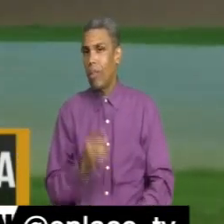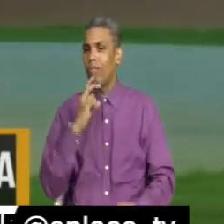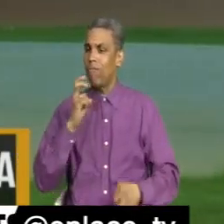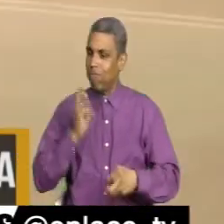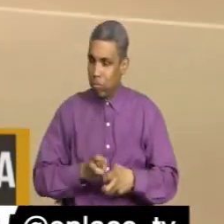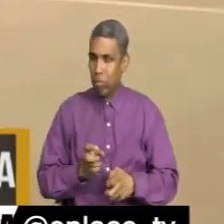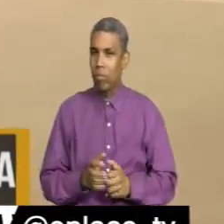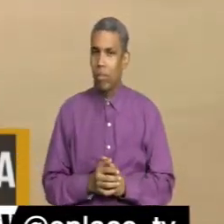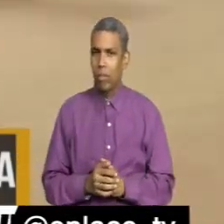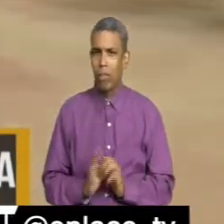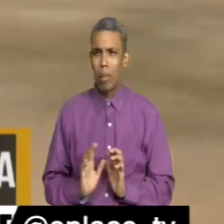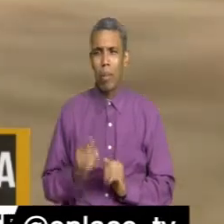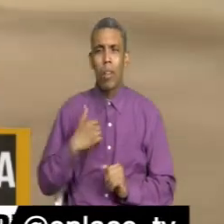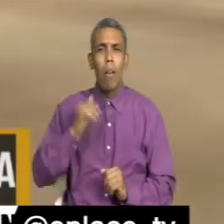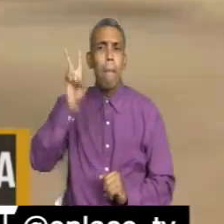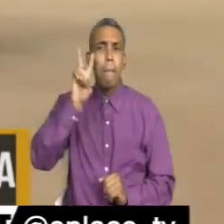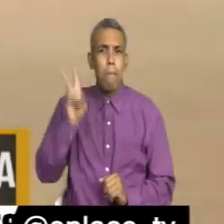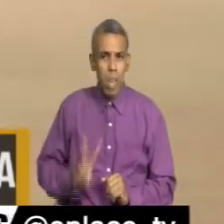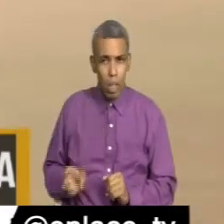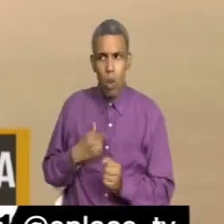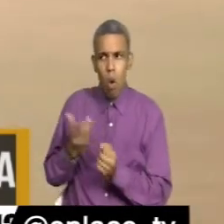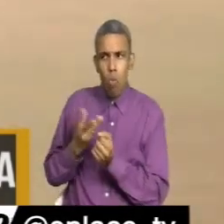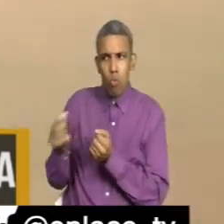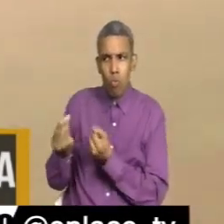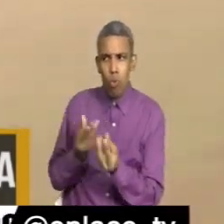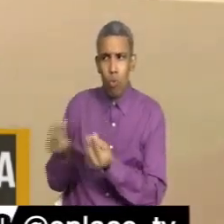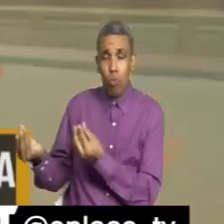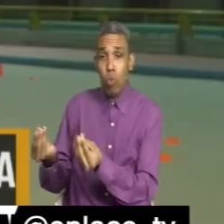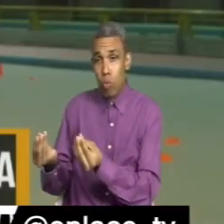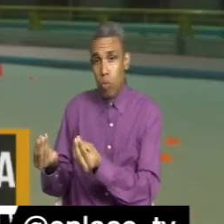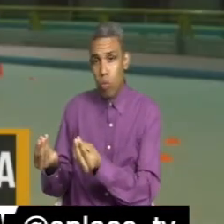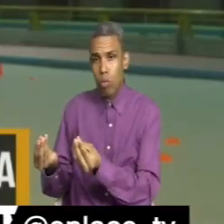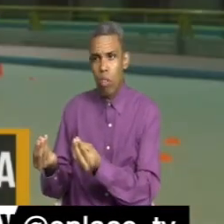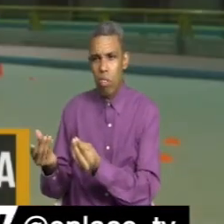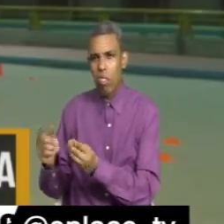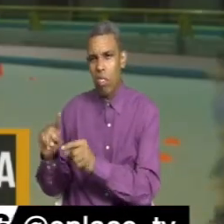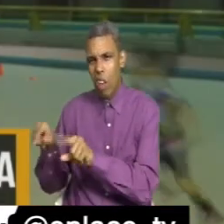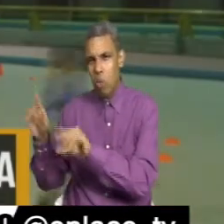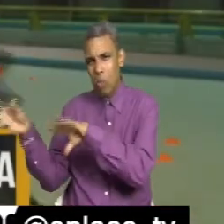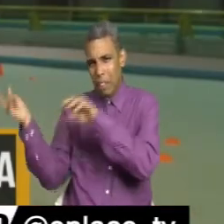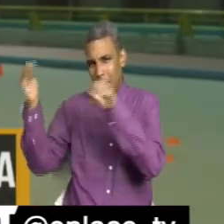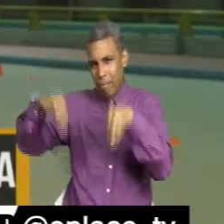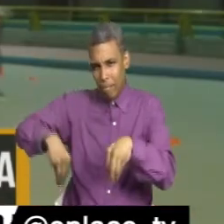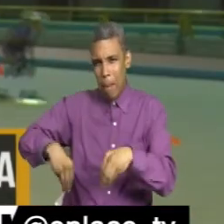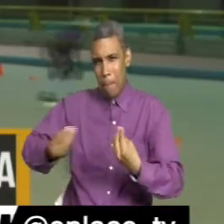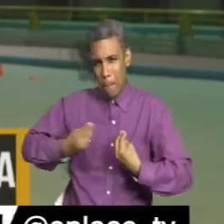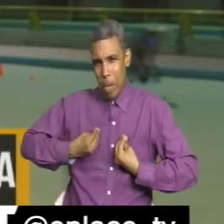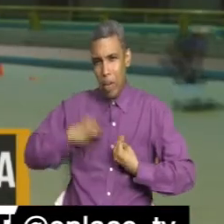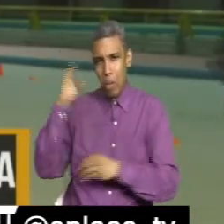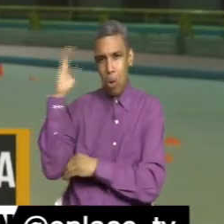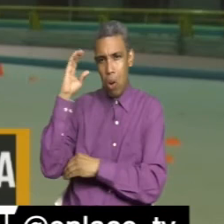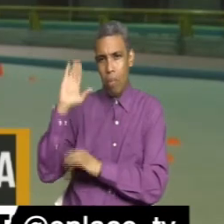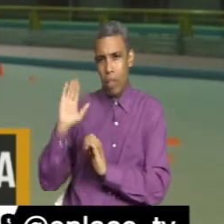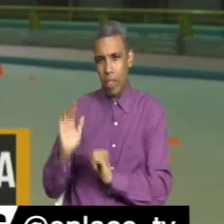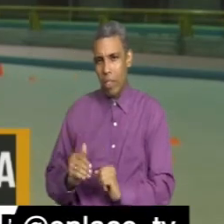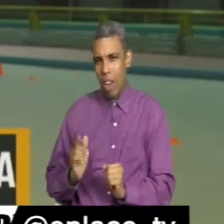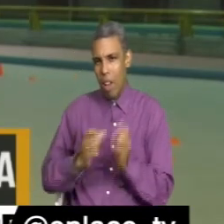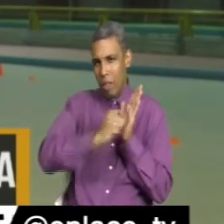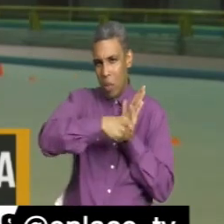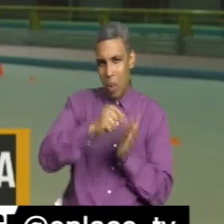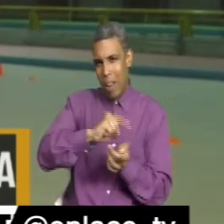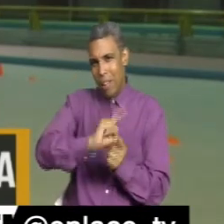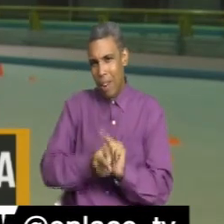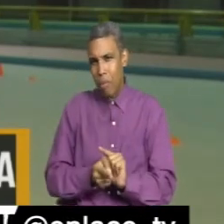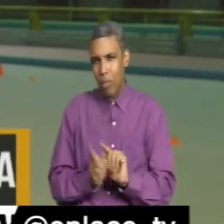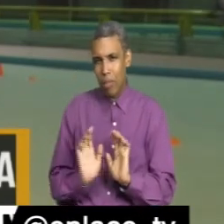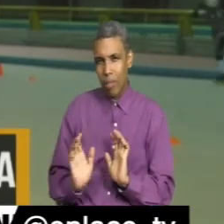también participarán algunos venezolanos nacionalizados. El trabajo que venimos haciendo con los chicos es un trabajo